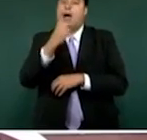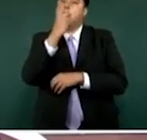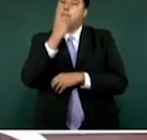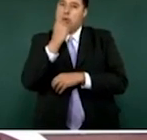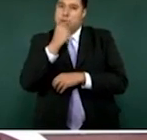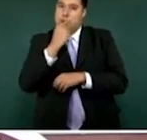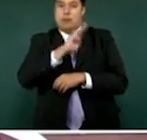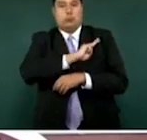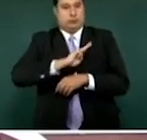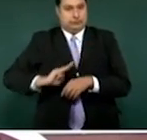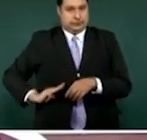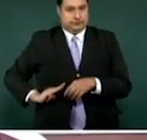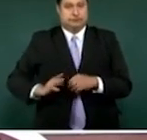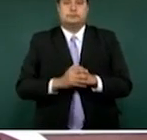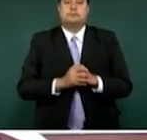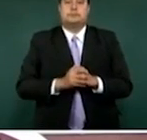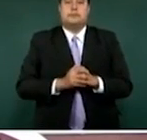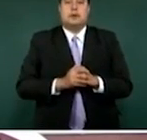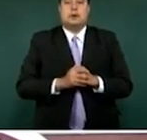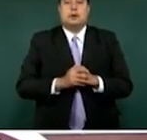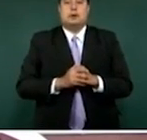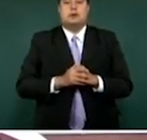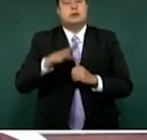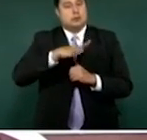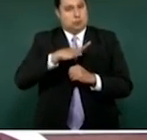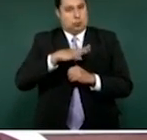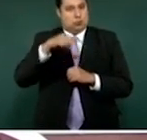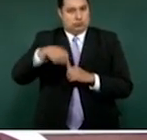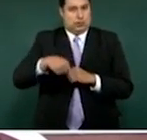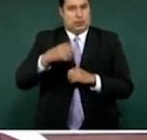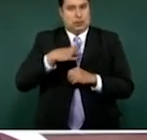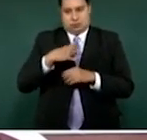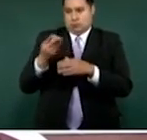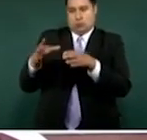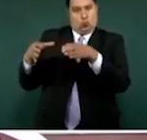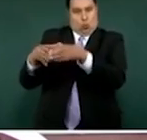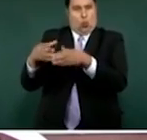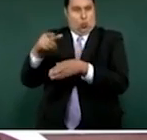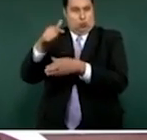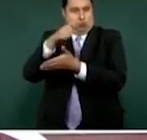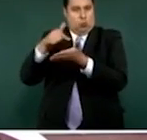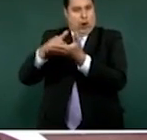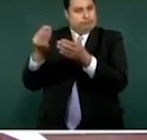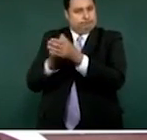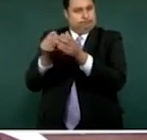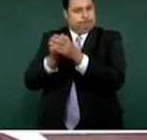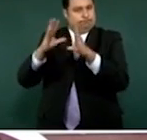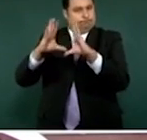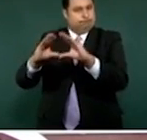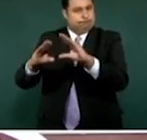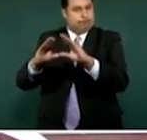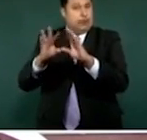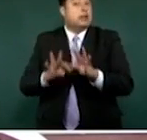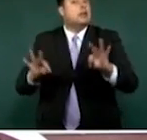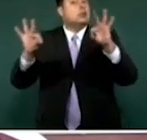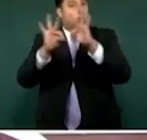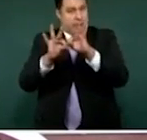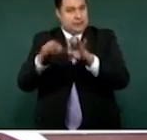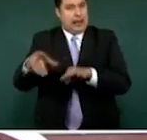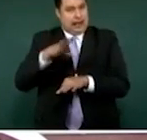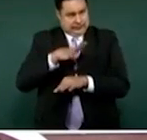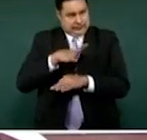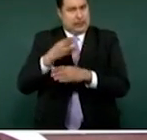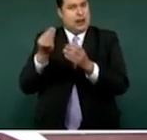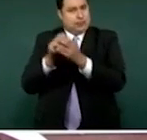policías municipales. Tenemos un centro de capacitación que también es muy importante, donde se está